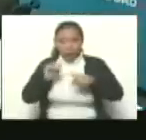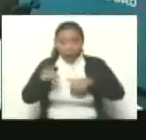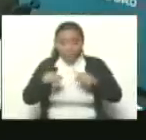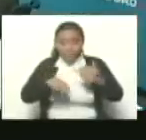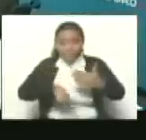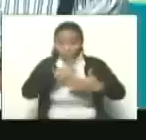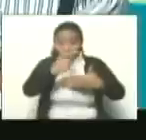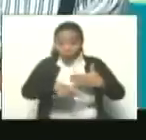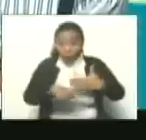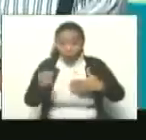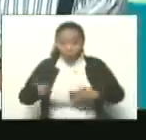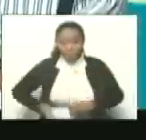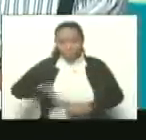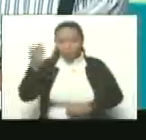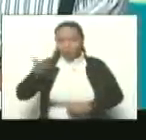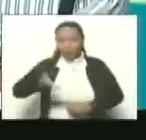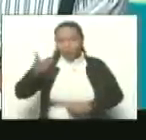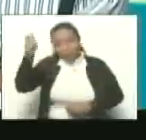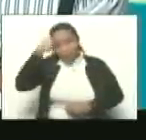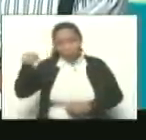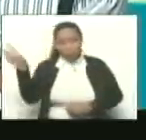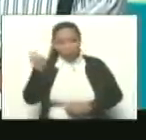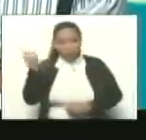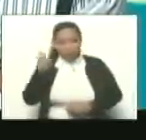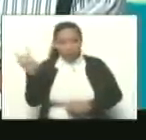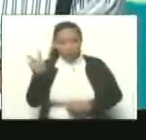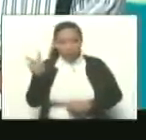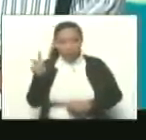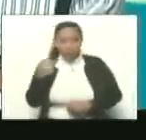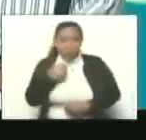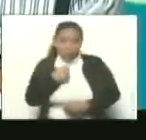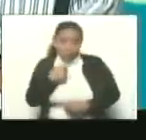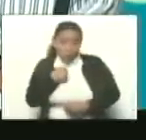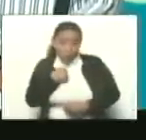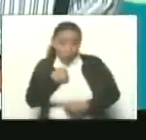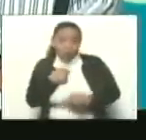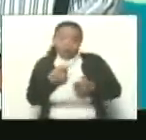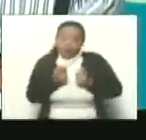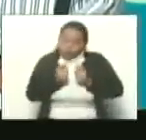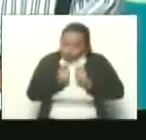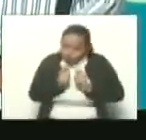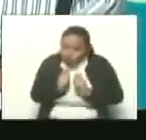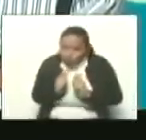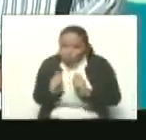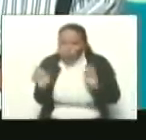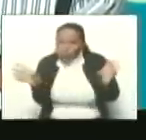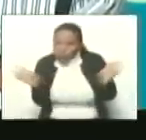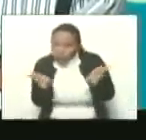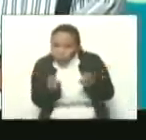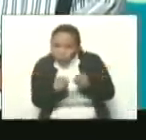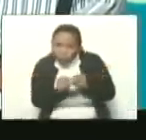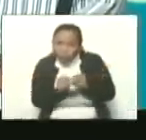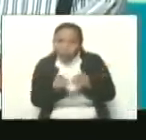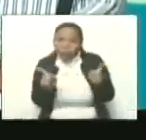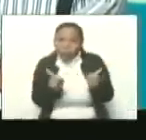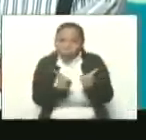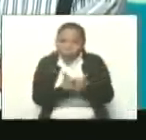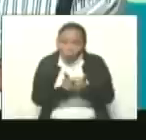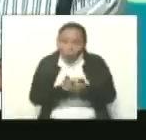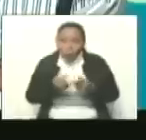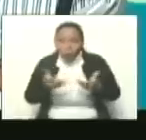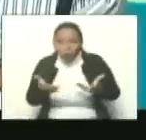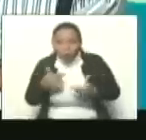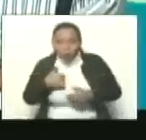para el glorioso pueblo venezolano y por lo tanto yo voy a tratar de resumir ser breve en lo que